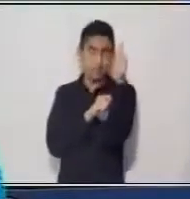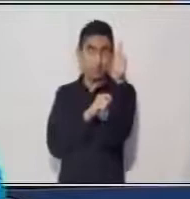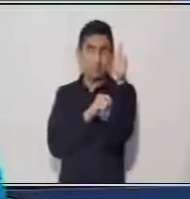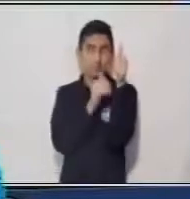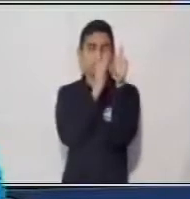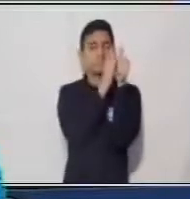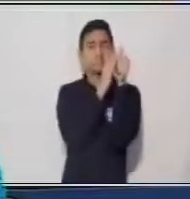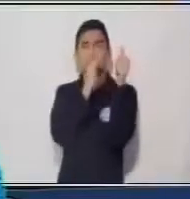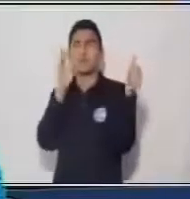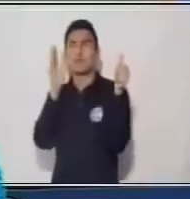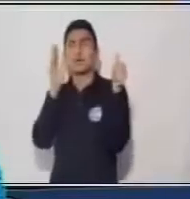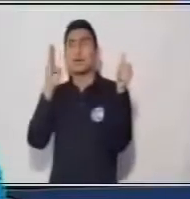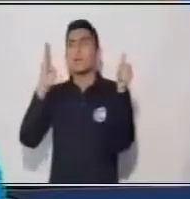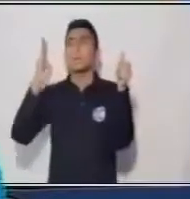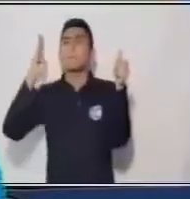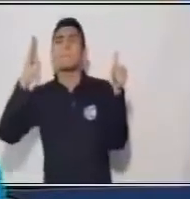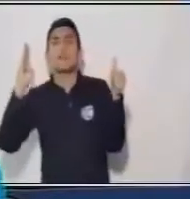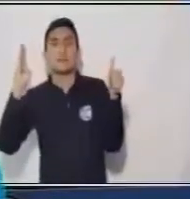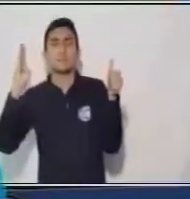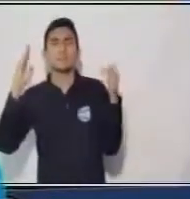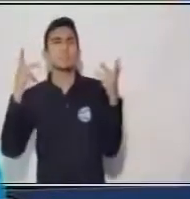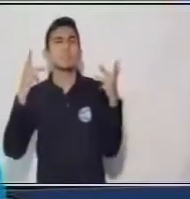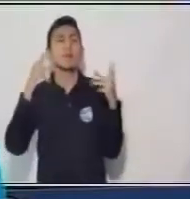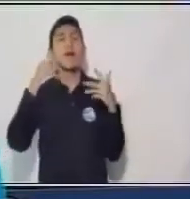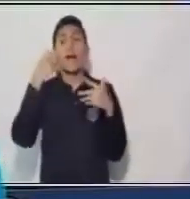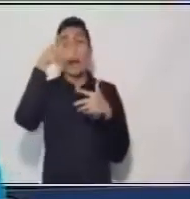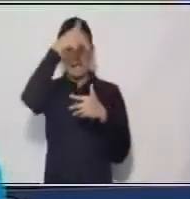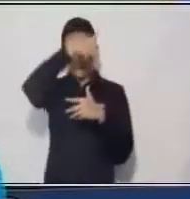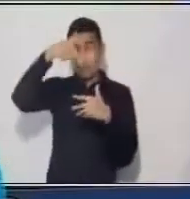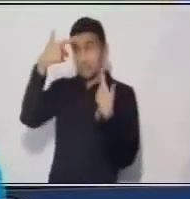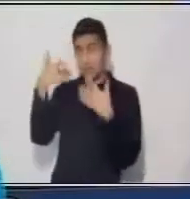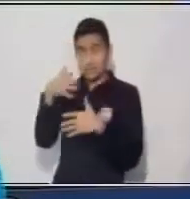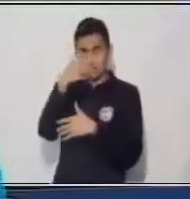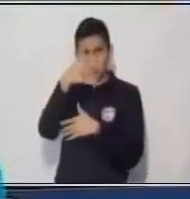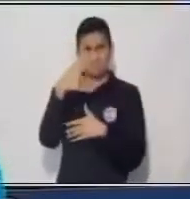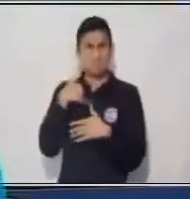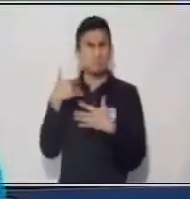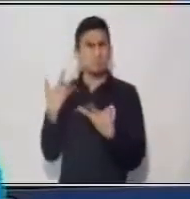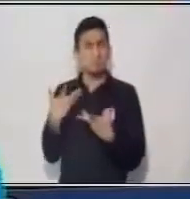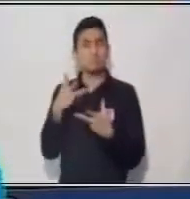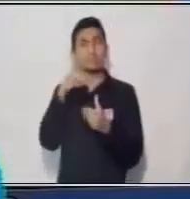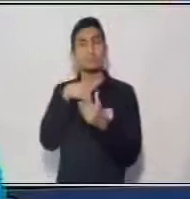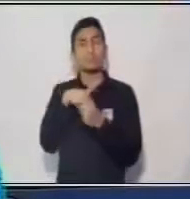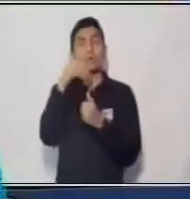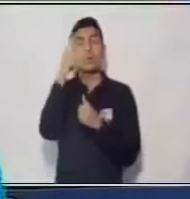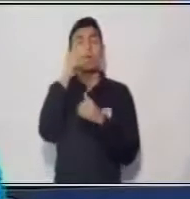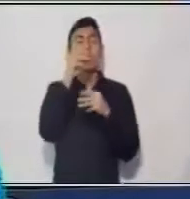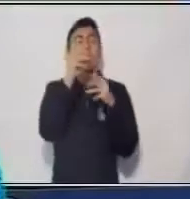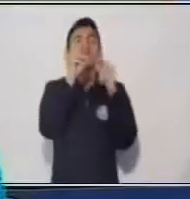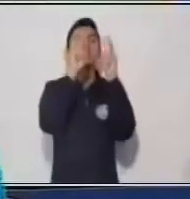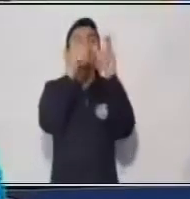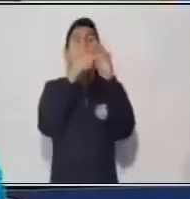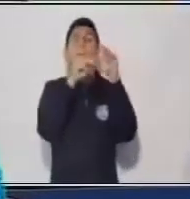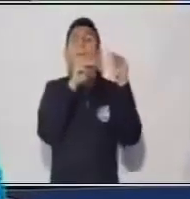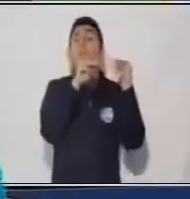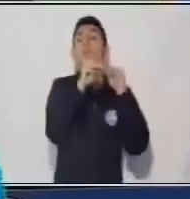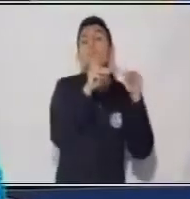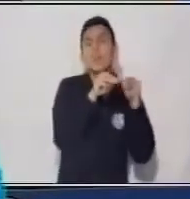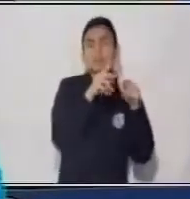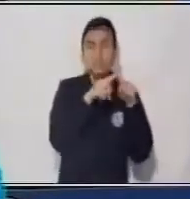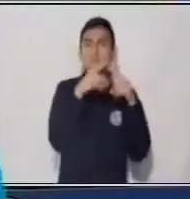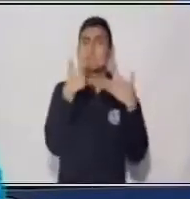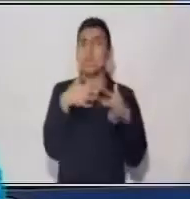al punto B. Aquí nosotros vamos a tener un movimiento,